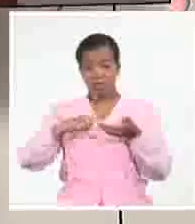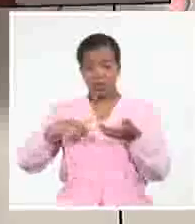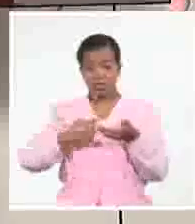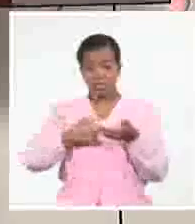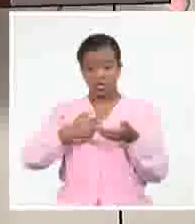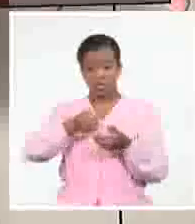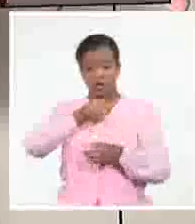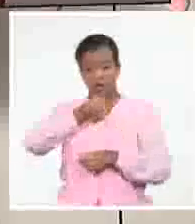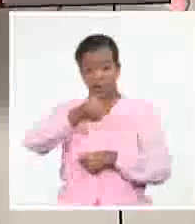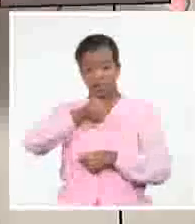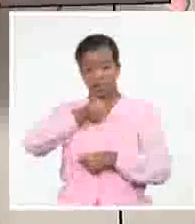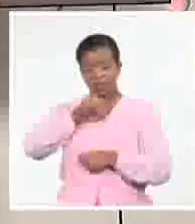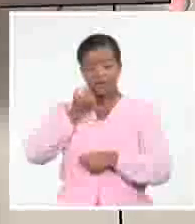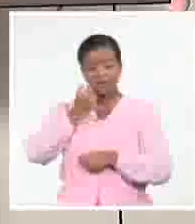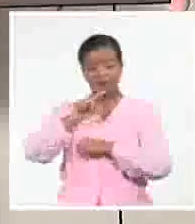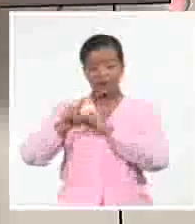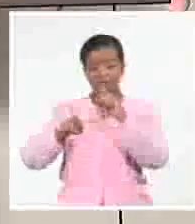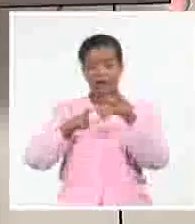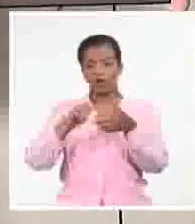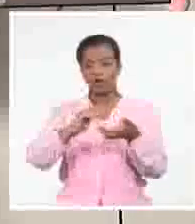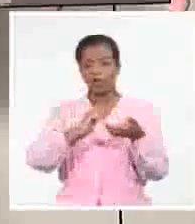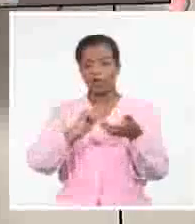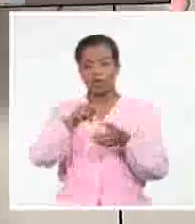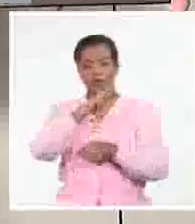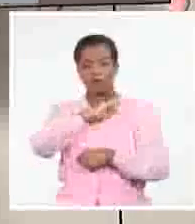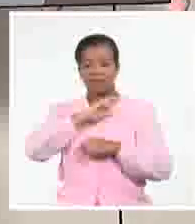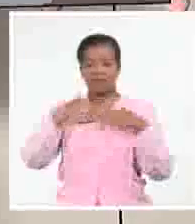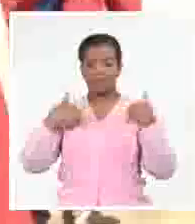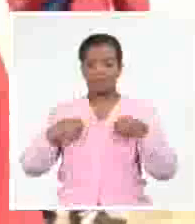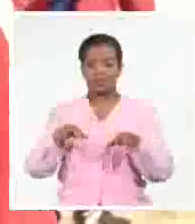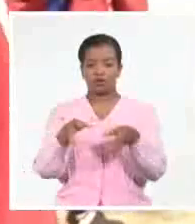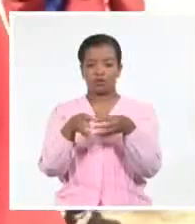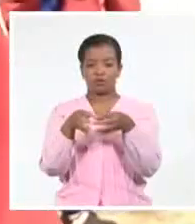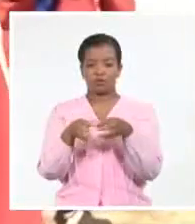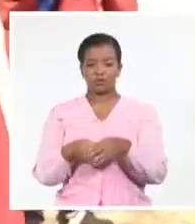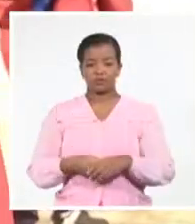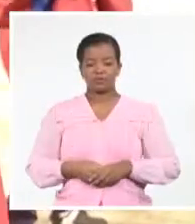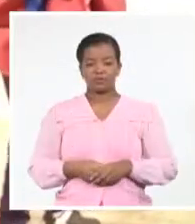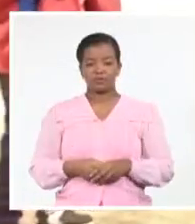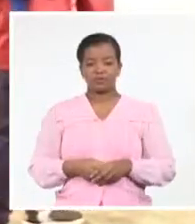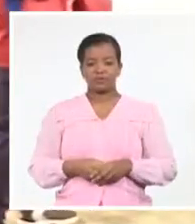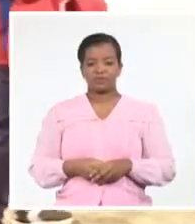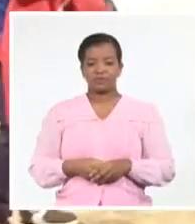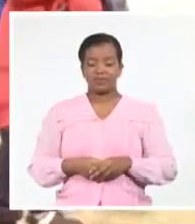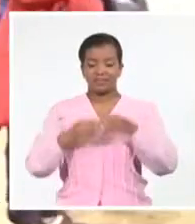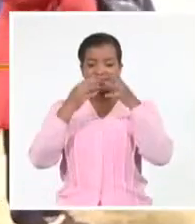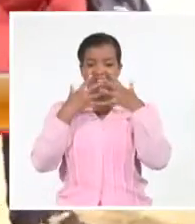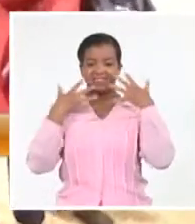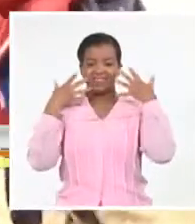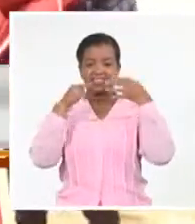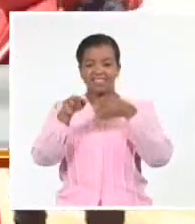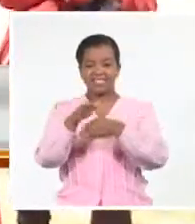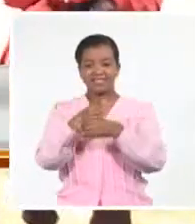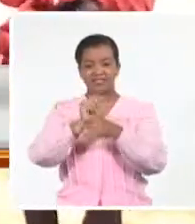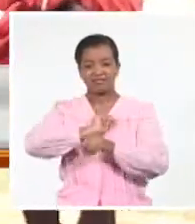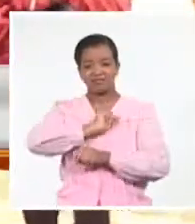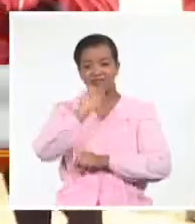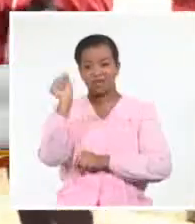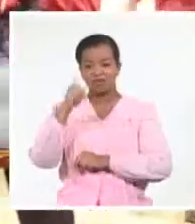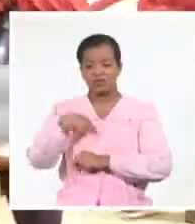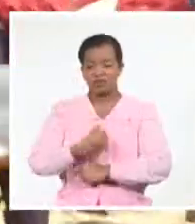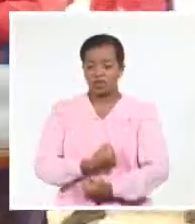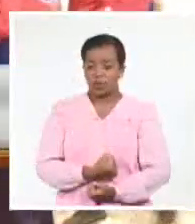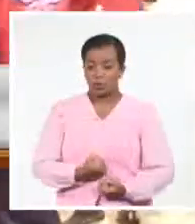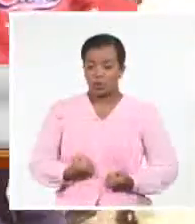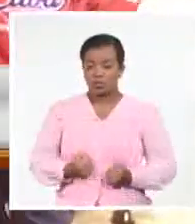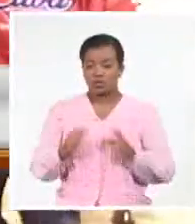especial, obtuvo declaraciones de Leonardo Cárdenas, director del equipo. Muy feliz, esto es el premio al sacrificio, ¿no? que hicimos todo,